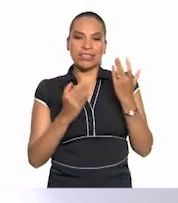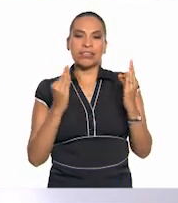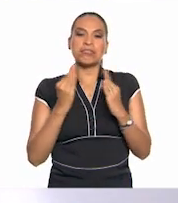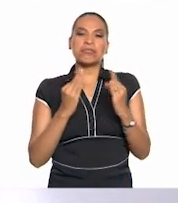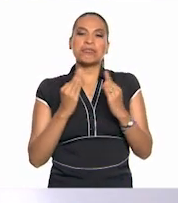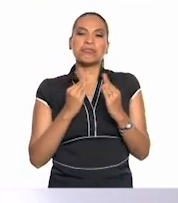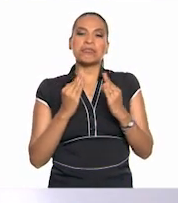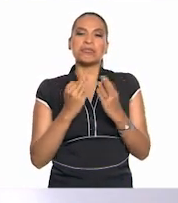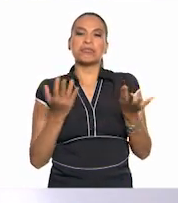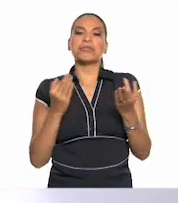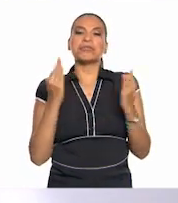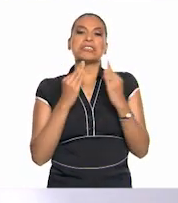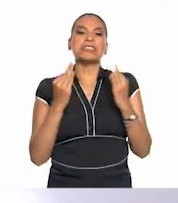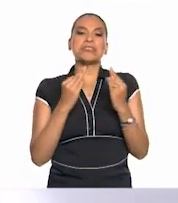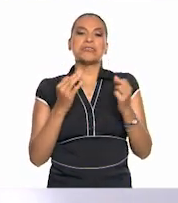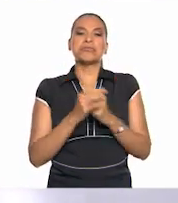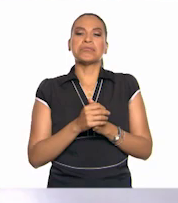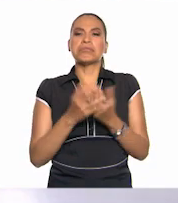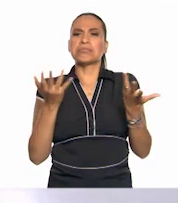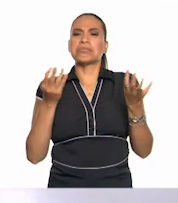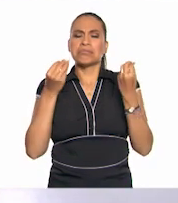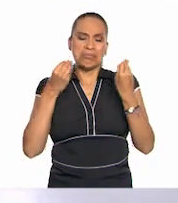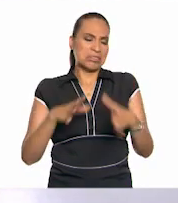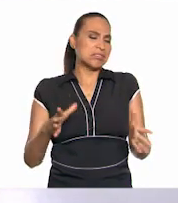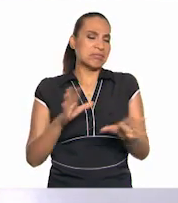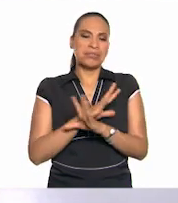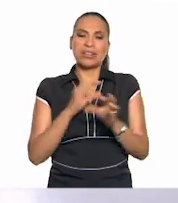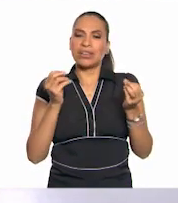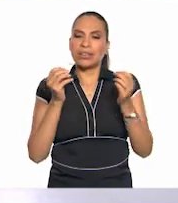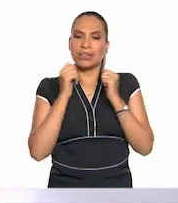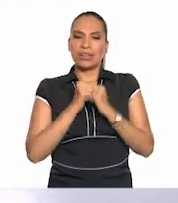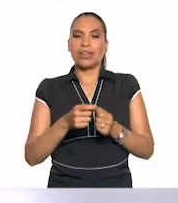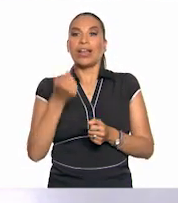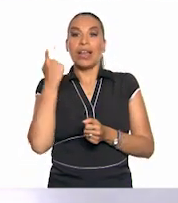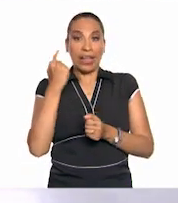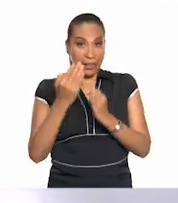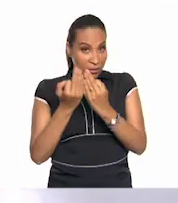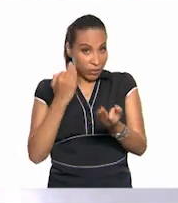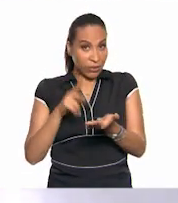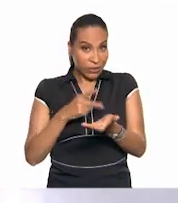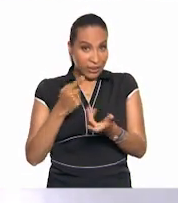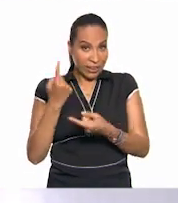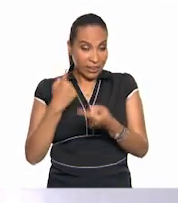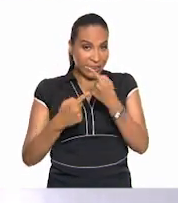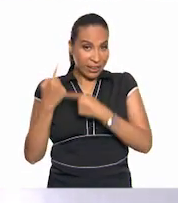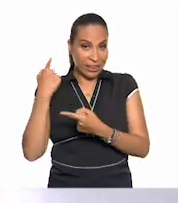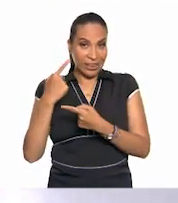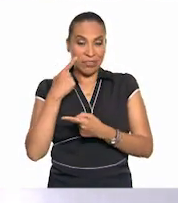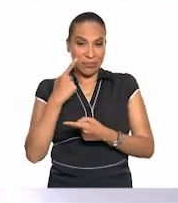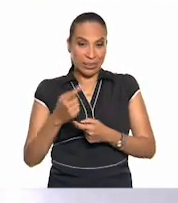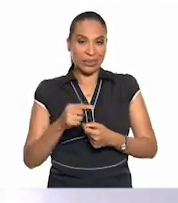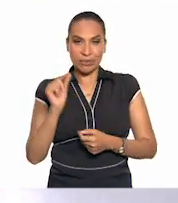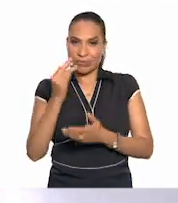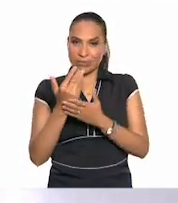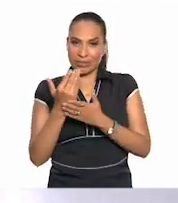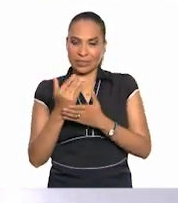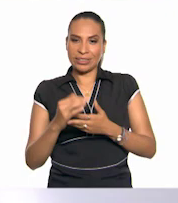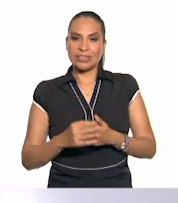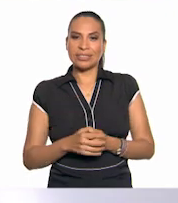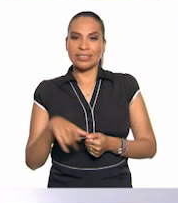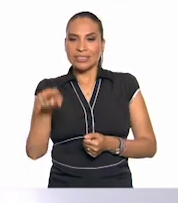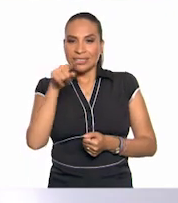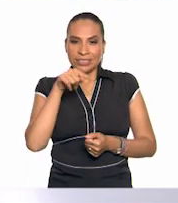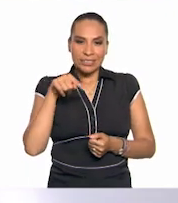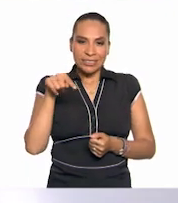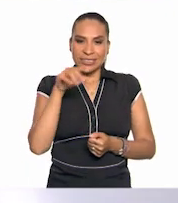Frío, ¿dónde? Frío, ah, frío, frío. Ya te ¿dónde? Congelaste. ¿Dónde? Hacia atrás. Junto al... Ah, ya no lo vi. Espérenme, espérenme. Entonces por